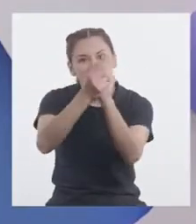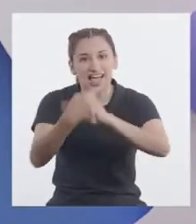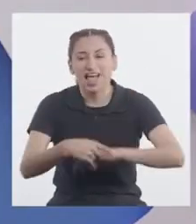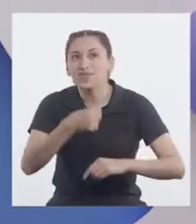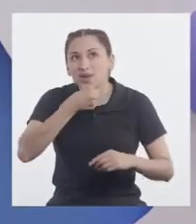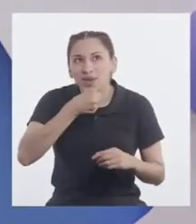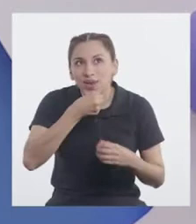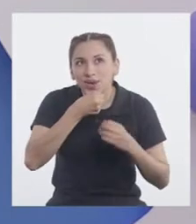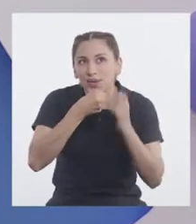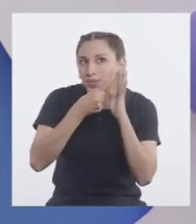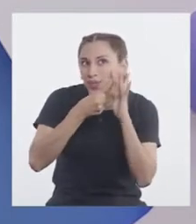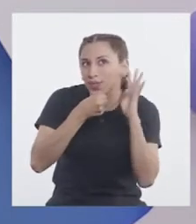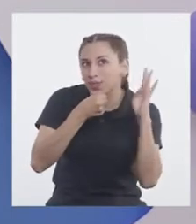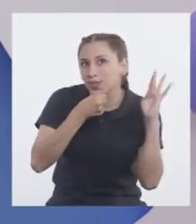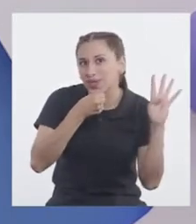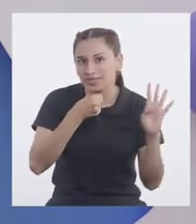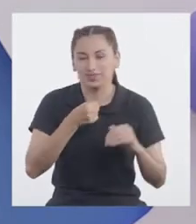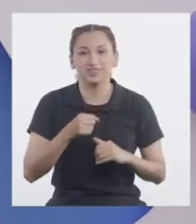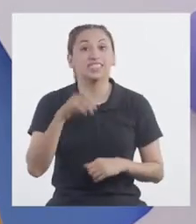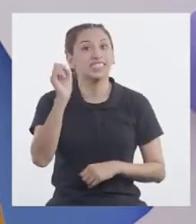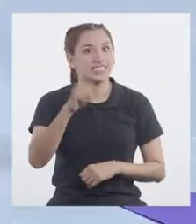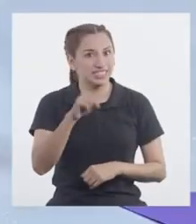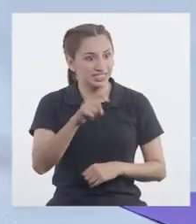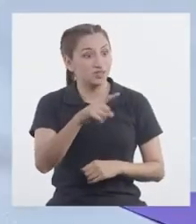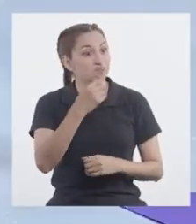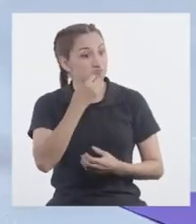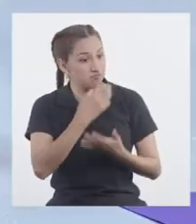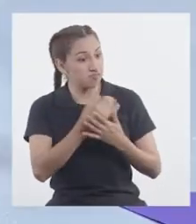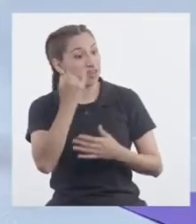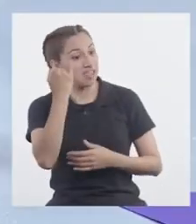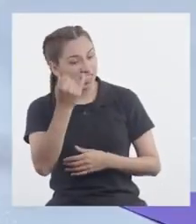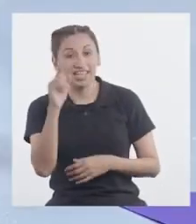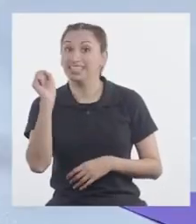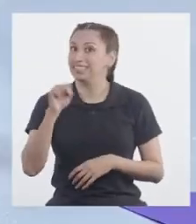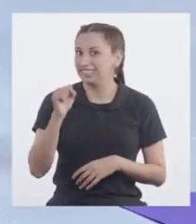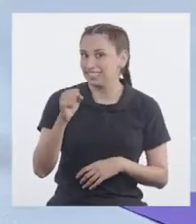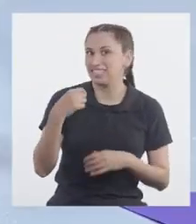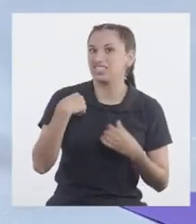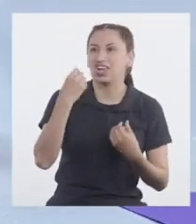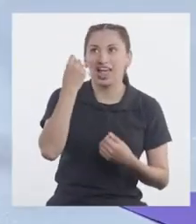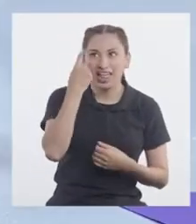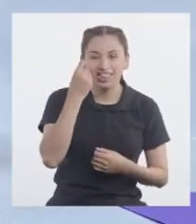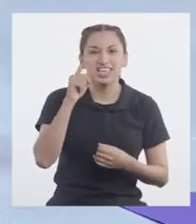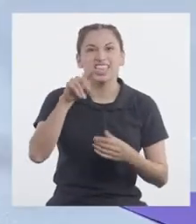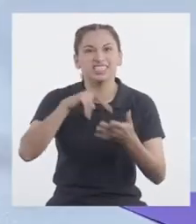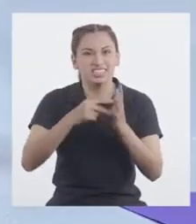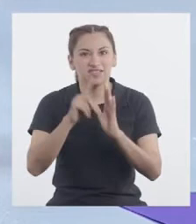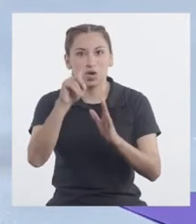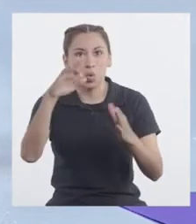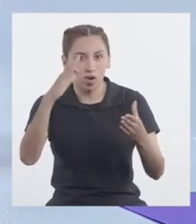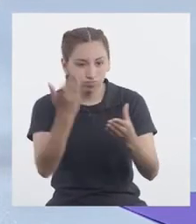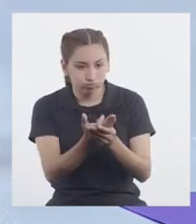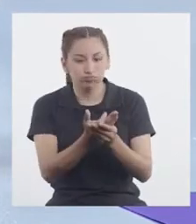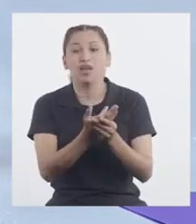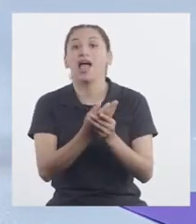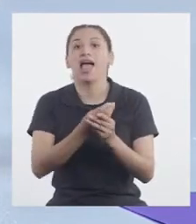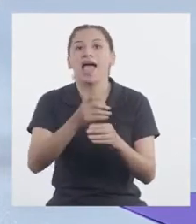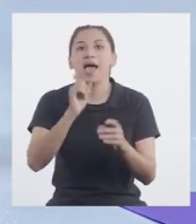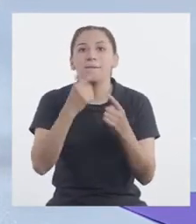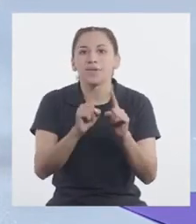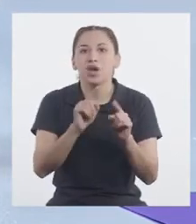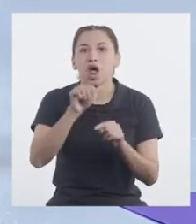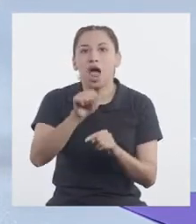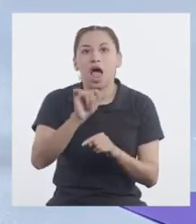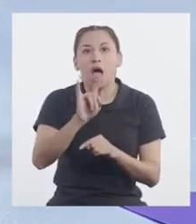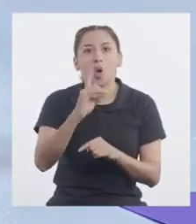Qué bueno que ya te esté gustando la idea, Tocino. Sí, por lo que voy entendiendo, un podcast es un archivo de audio que se publica